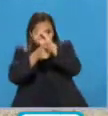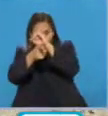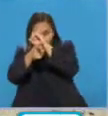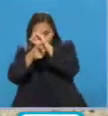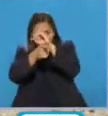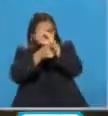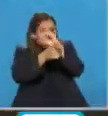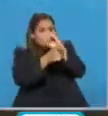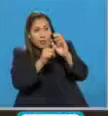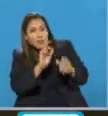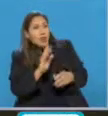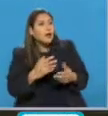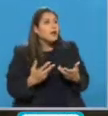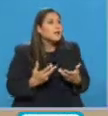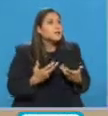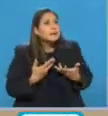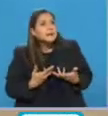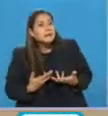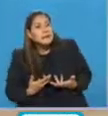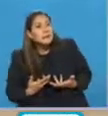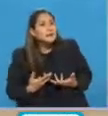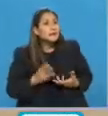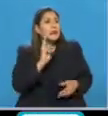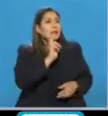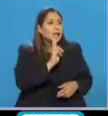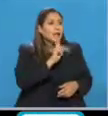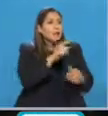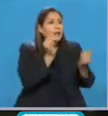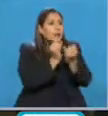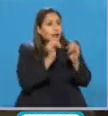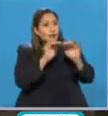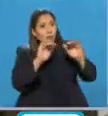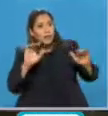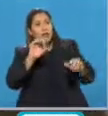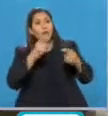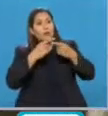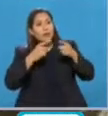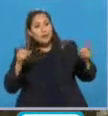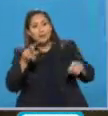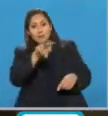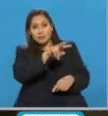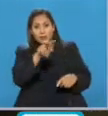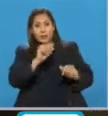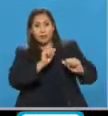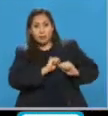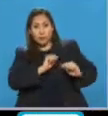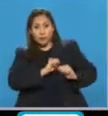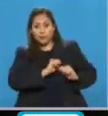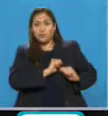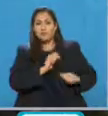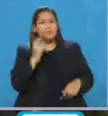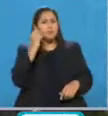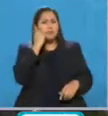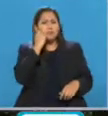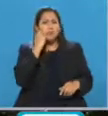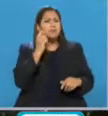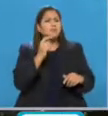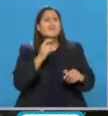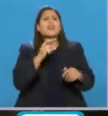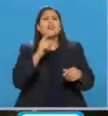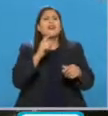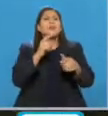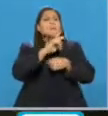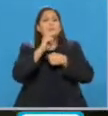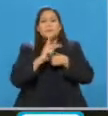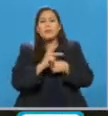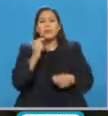justo marcándonos las igualdades y las diferencias entre los soldados, no importa de qué ejército sean. O sea,